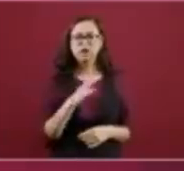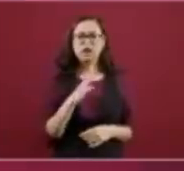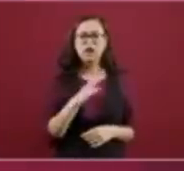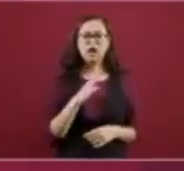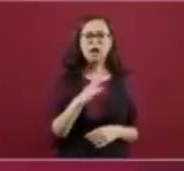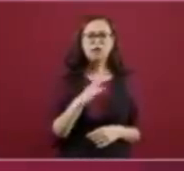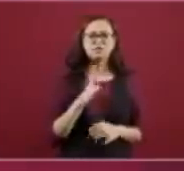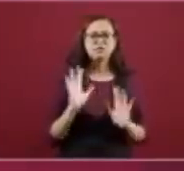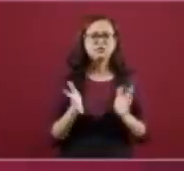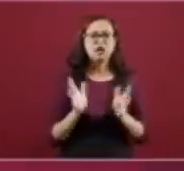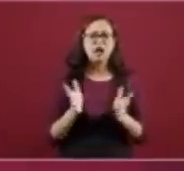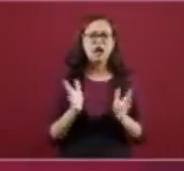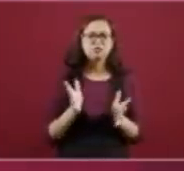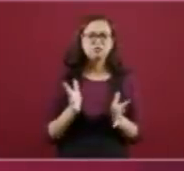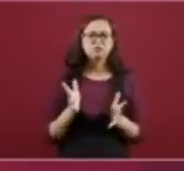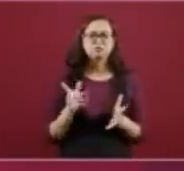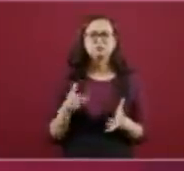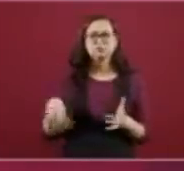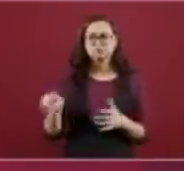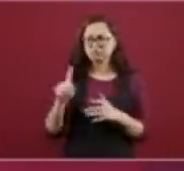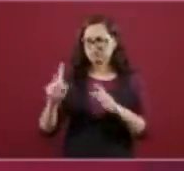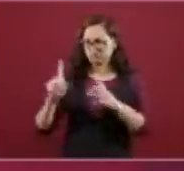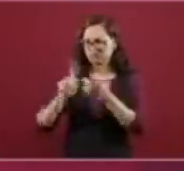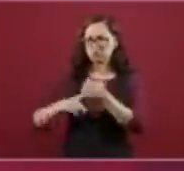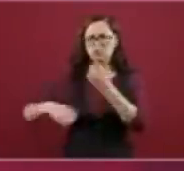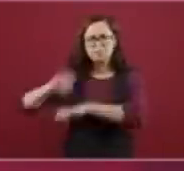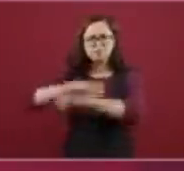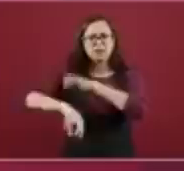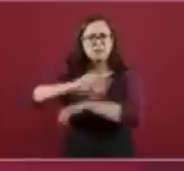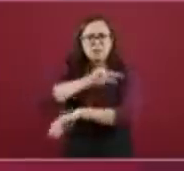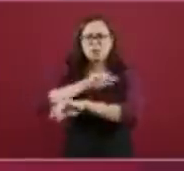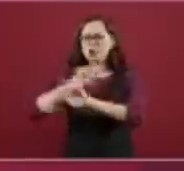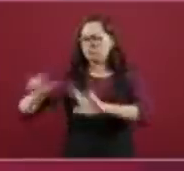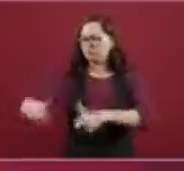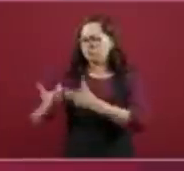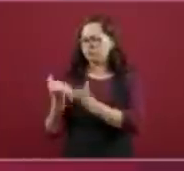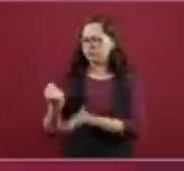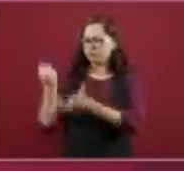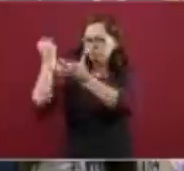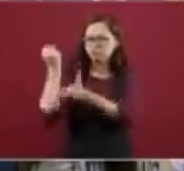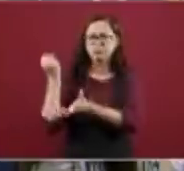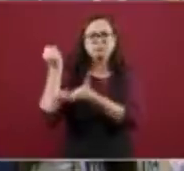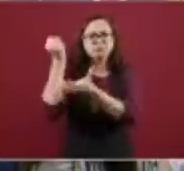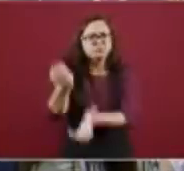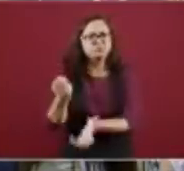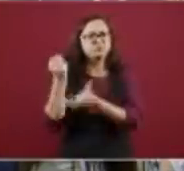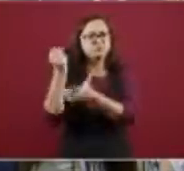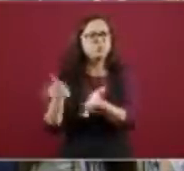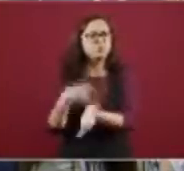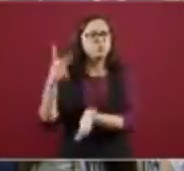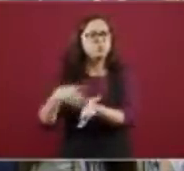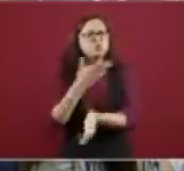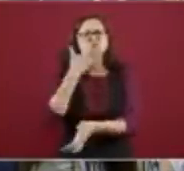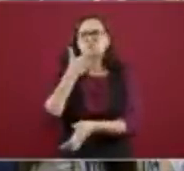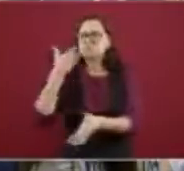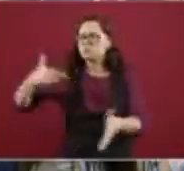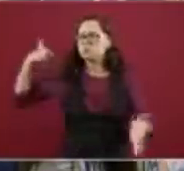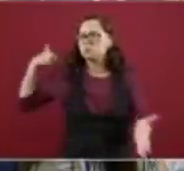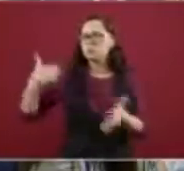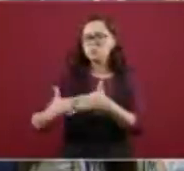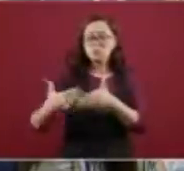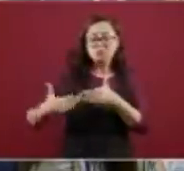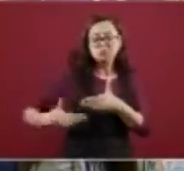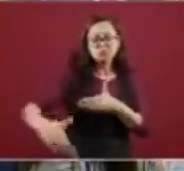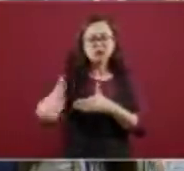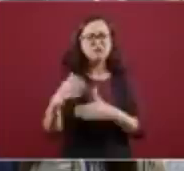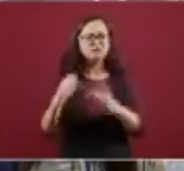Claudia, que ya existe un fideicomiso y estoy seguro que van a participar. Y lo vamos